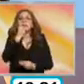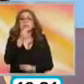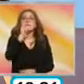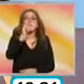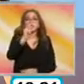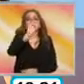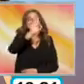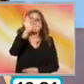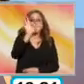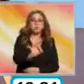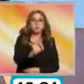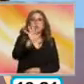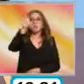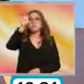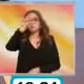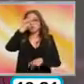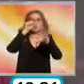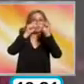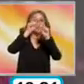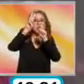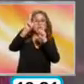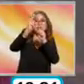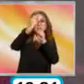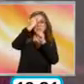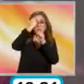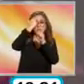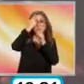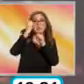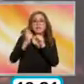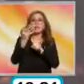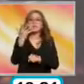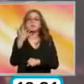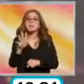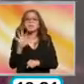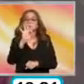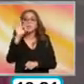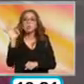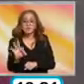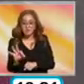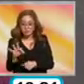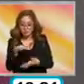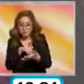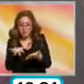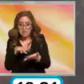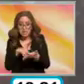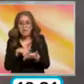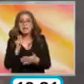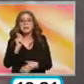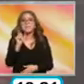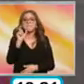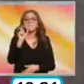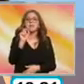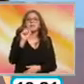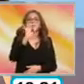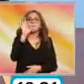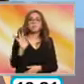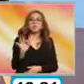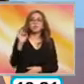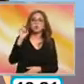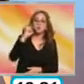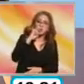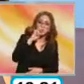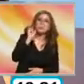80% de lo que vemos lo recordamos, solamente un 10% de lo que leemos recordamos, un 20% de lo que escuchamos y un 50% de